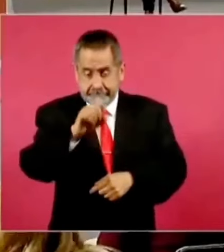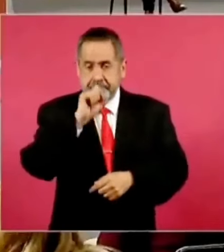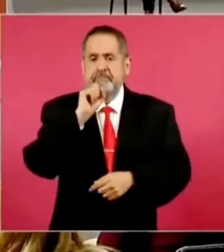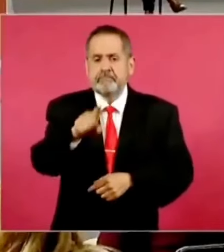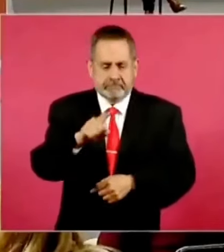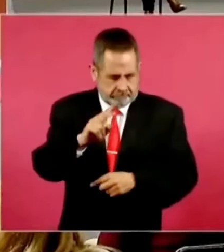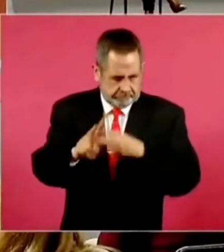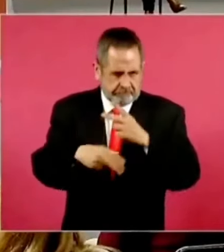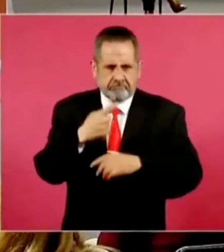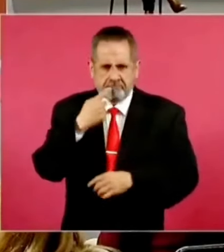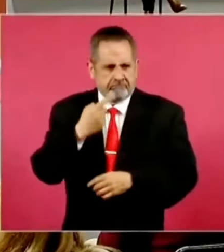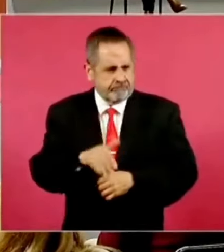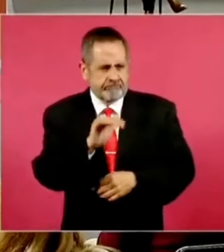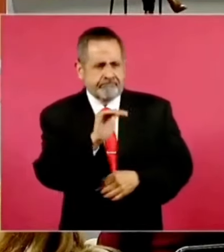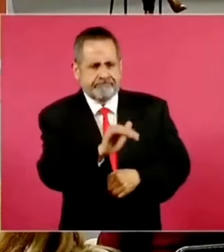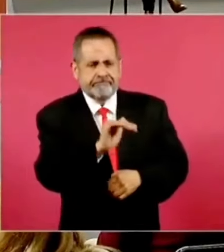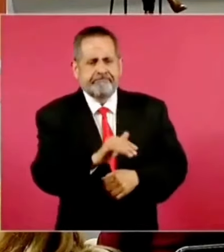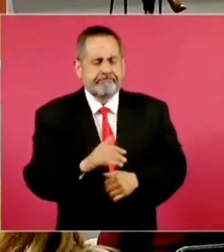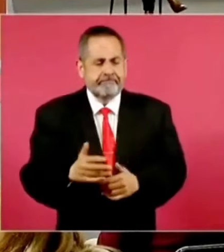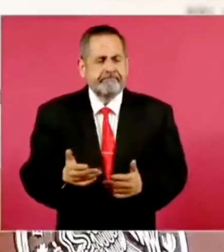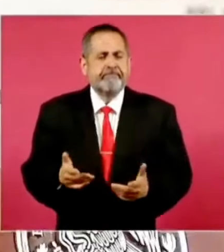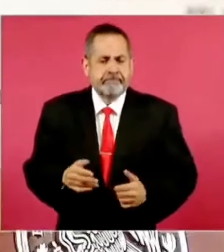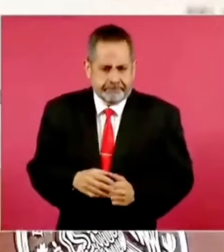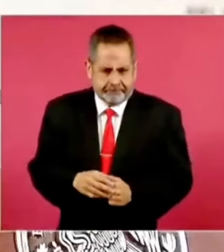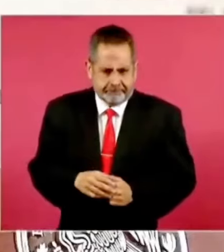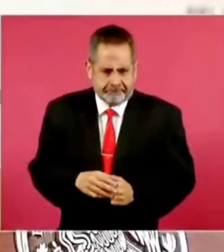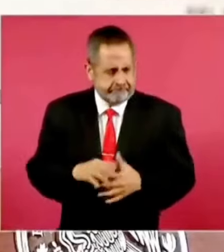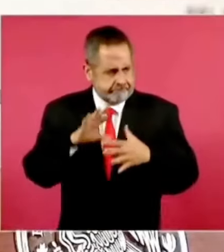voy a